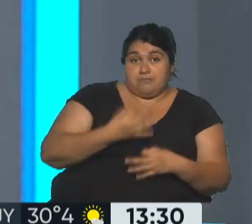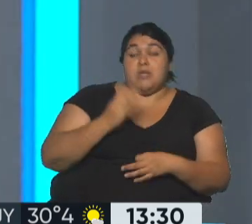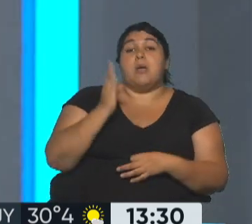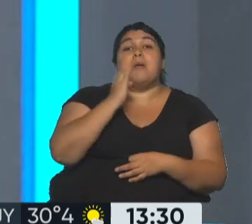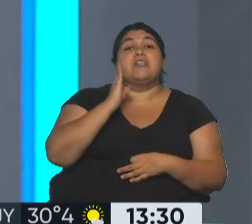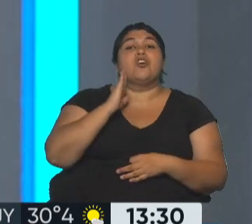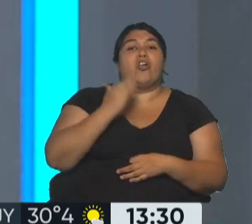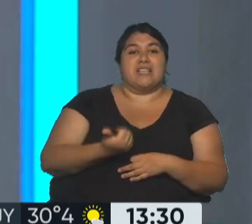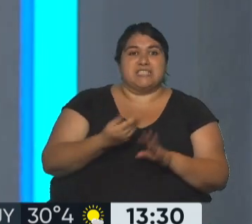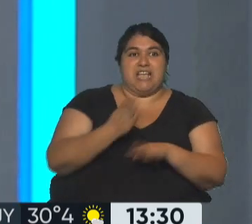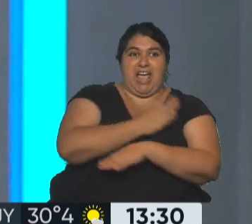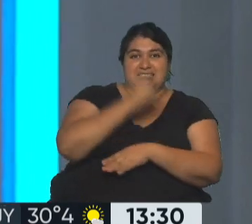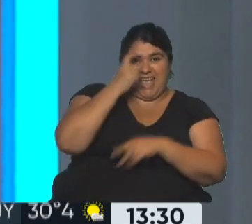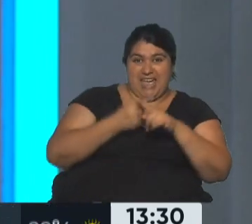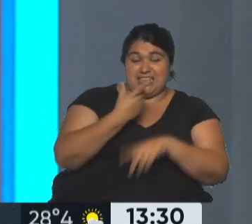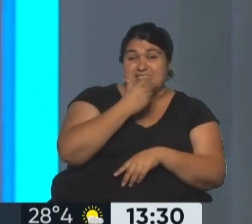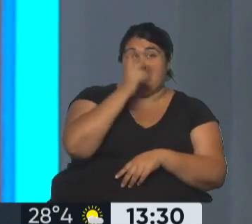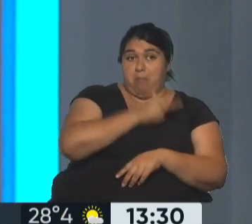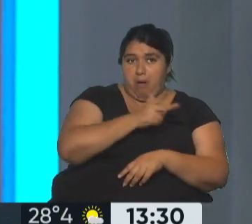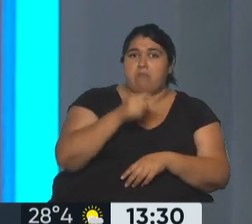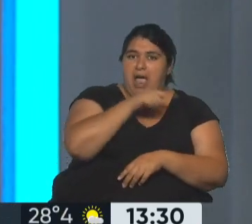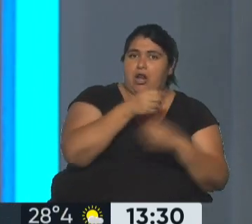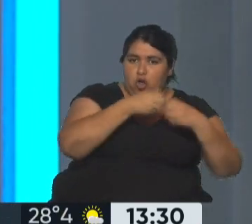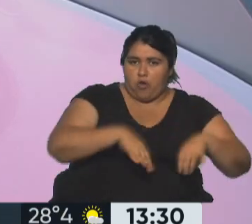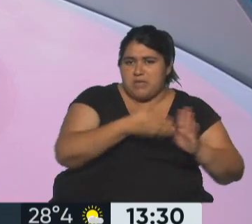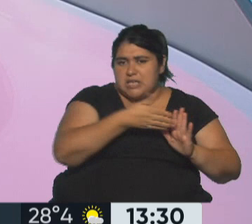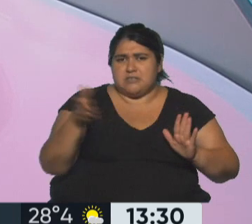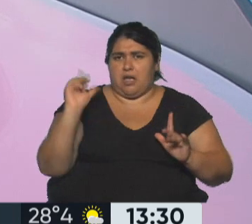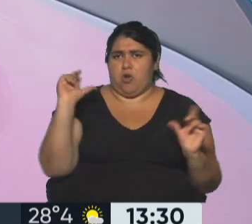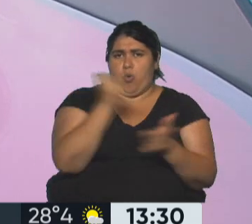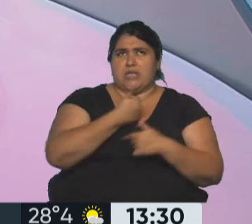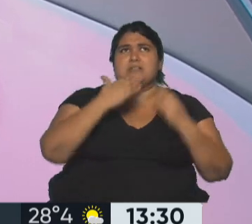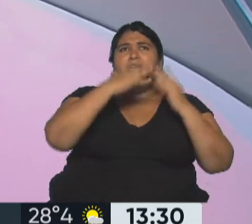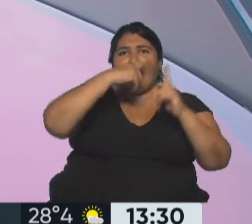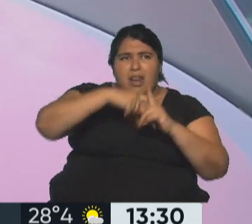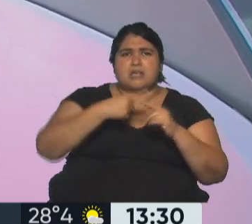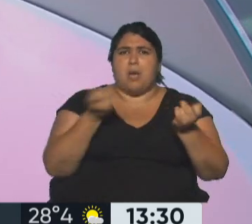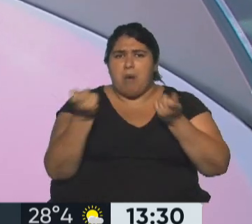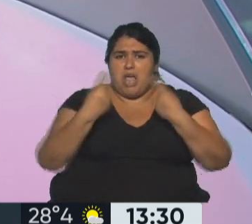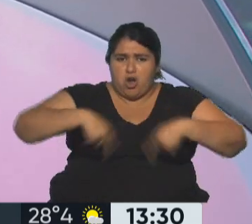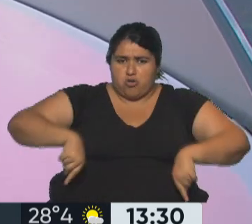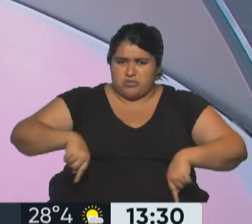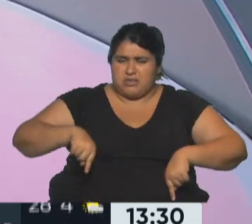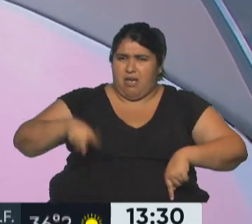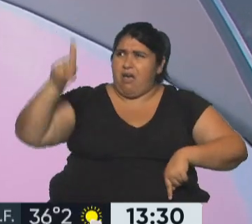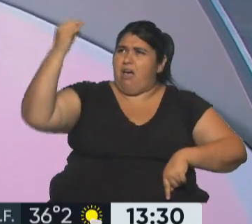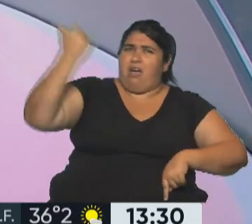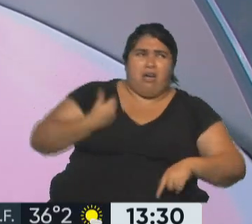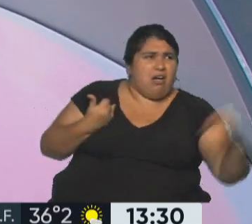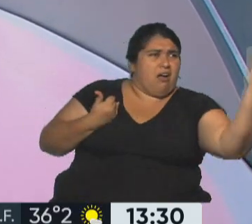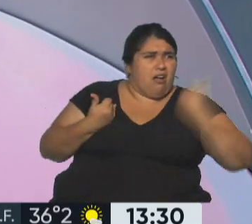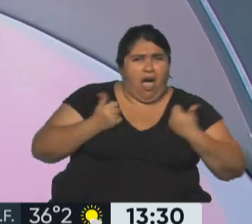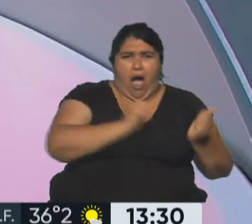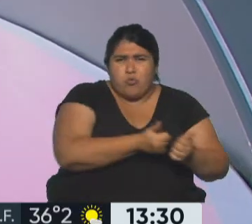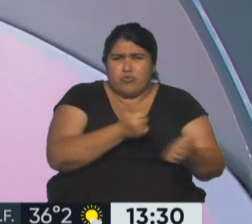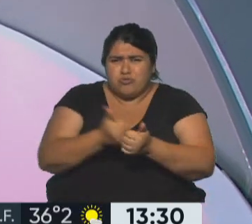dice, esto no va más, no puede ser que una institución ética, moral, que quiere dirigir, me lleguen informes todos los días que hay